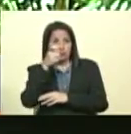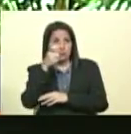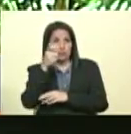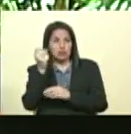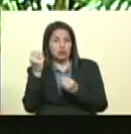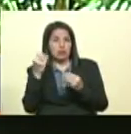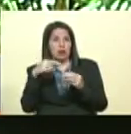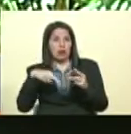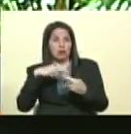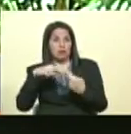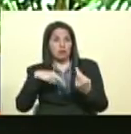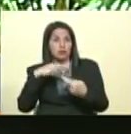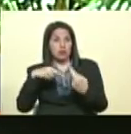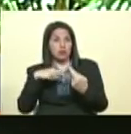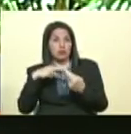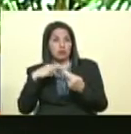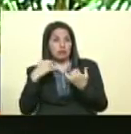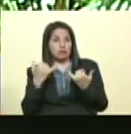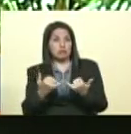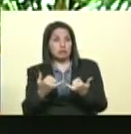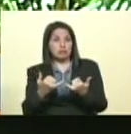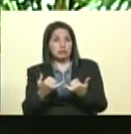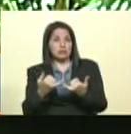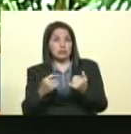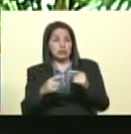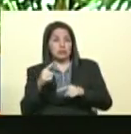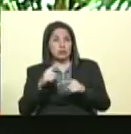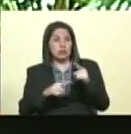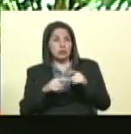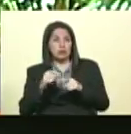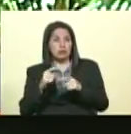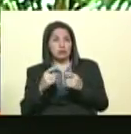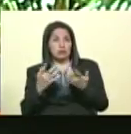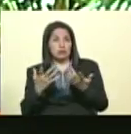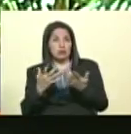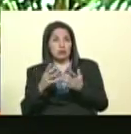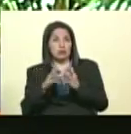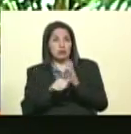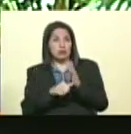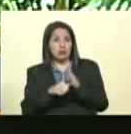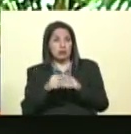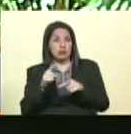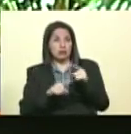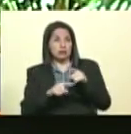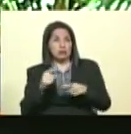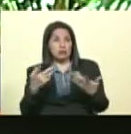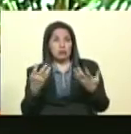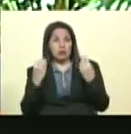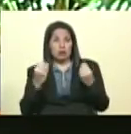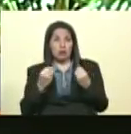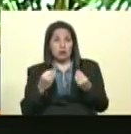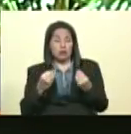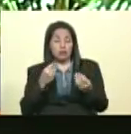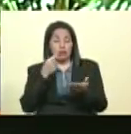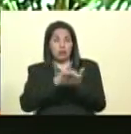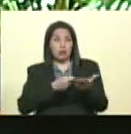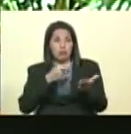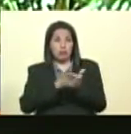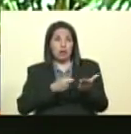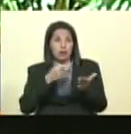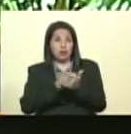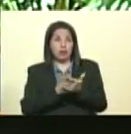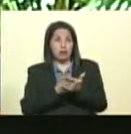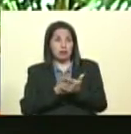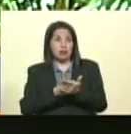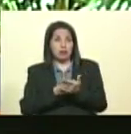vigilantes revolucionarios de que el hurto, el AMPA y las malas prácticas dejen sin esa inversión tan importante para